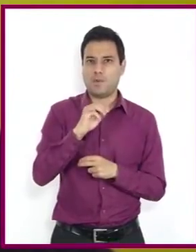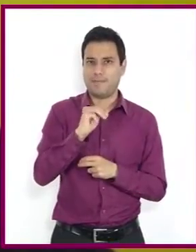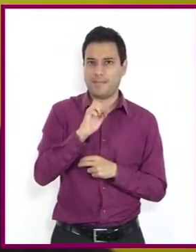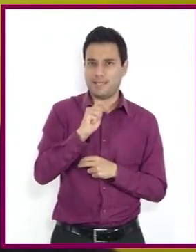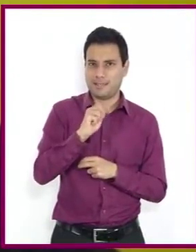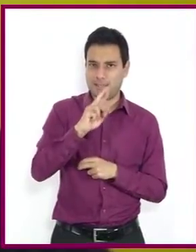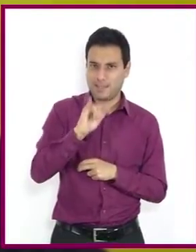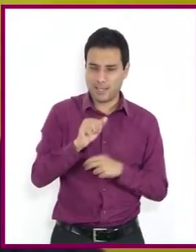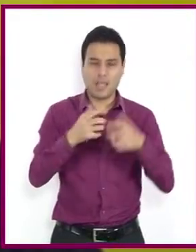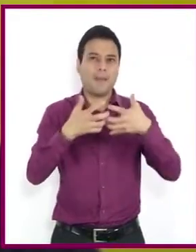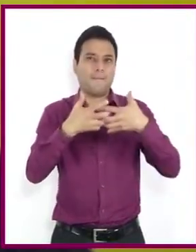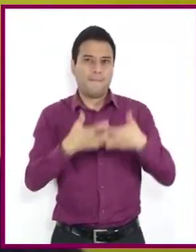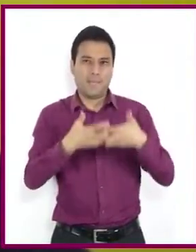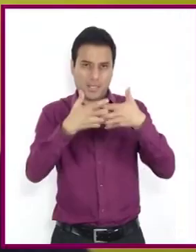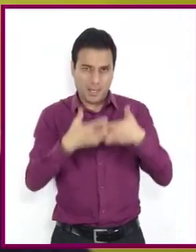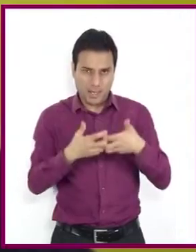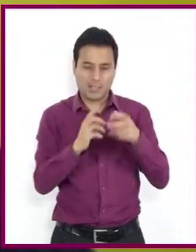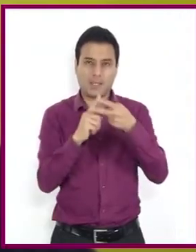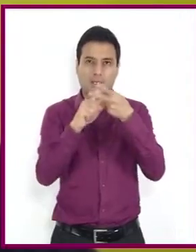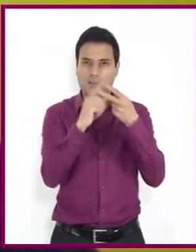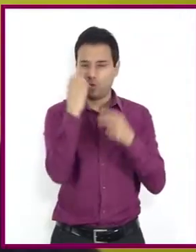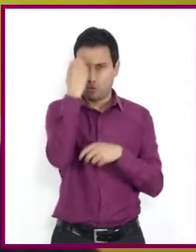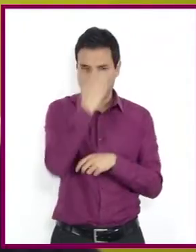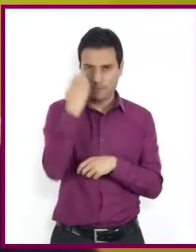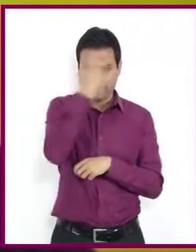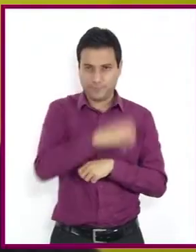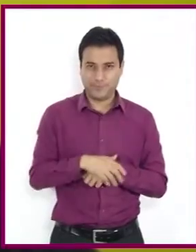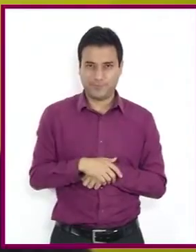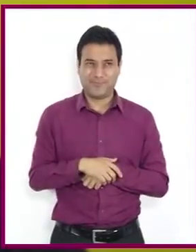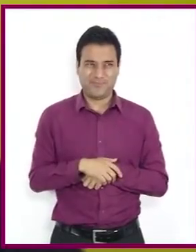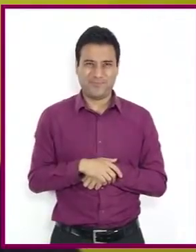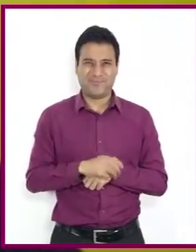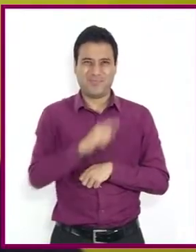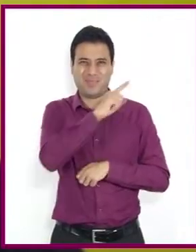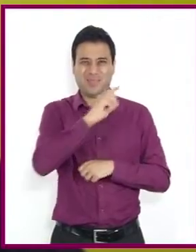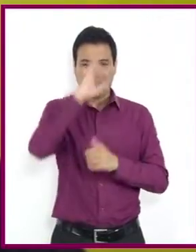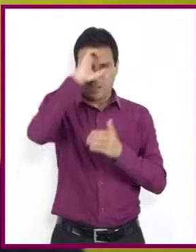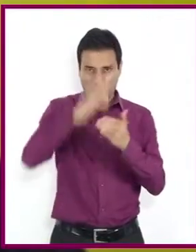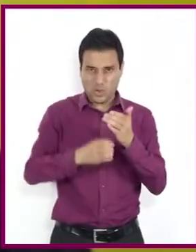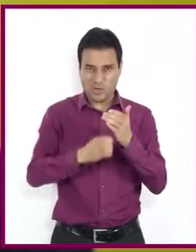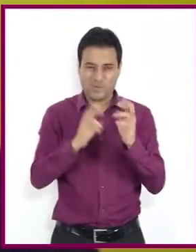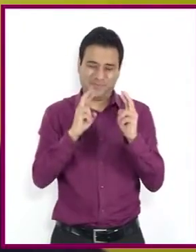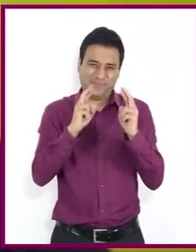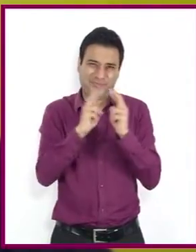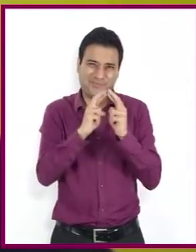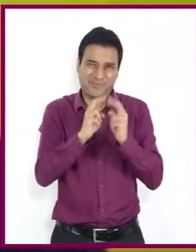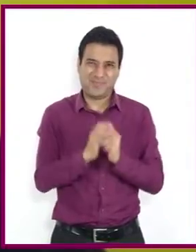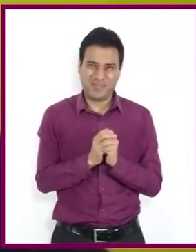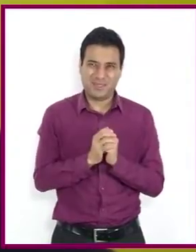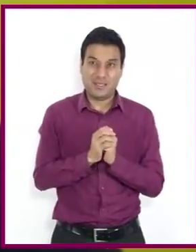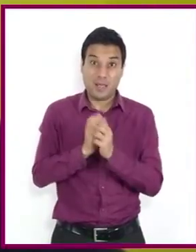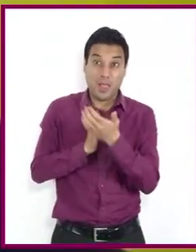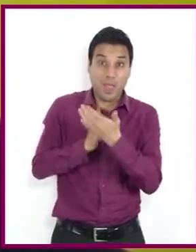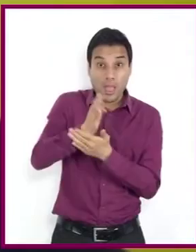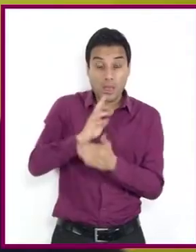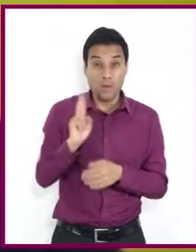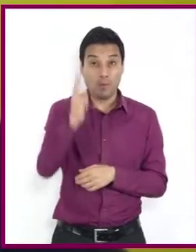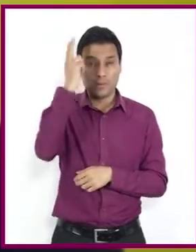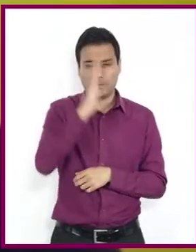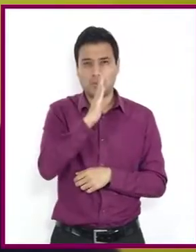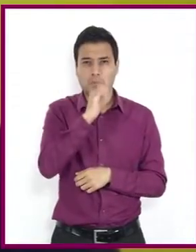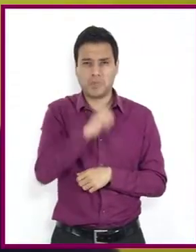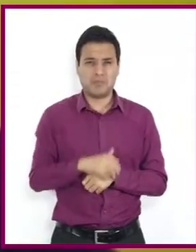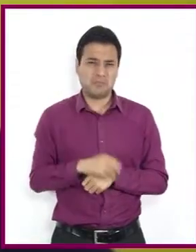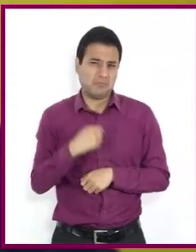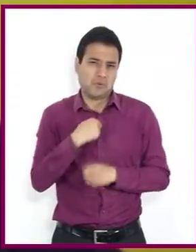mecánica y astronomía. Dado que la Inquisición no intervenía en las decisiones de la universidad, me sentía en casi libertad